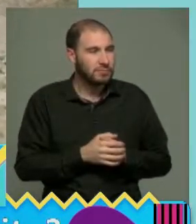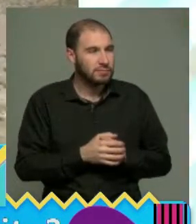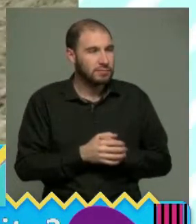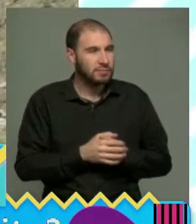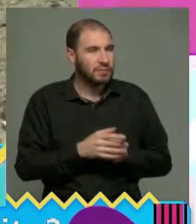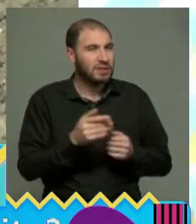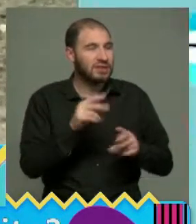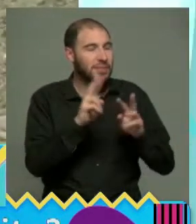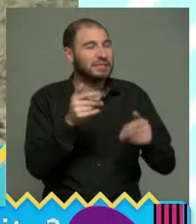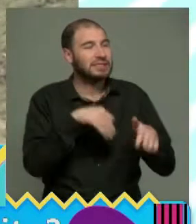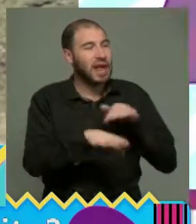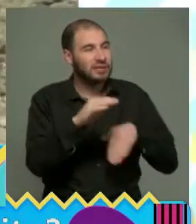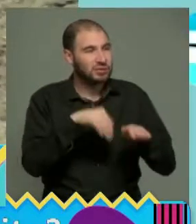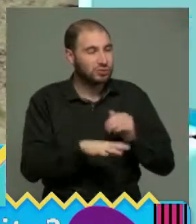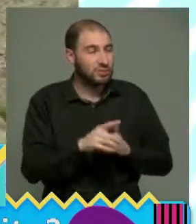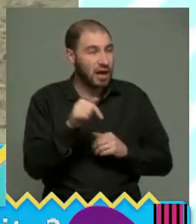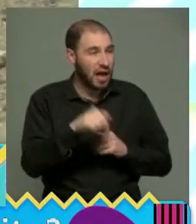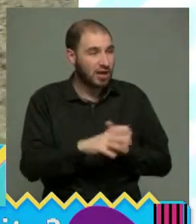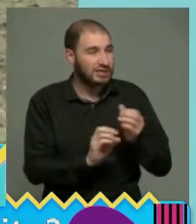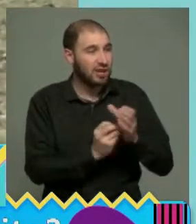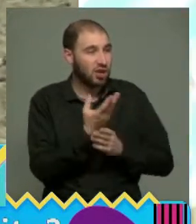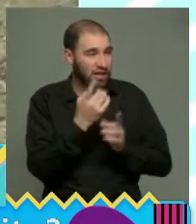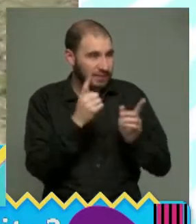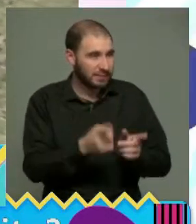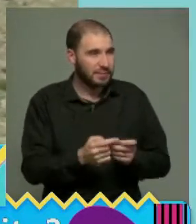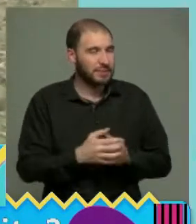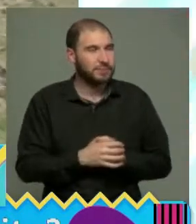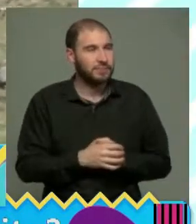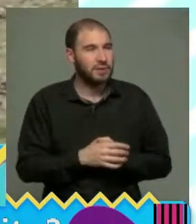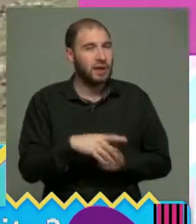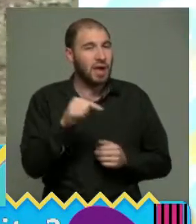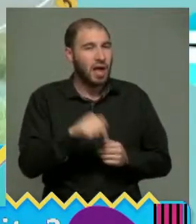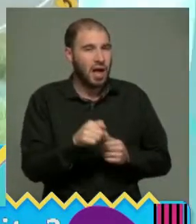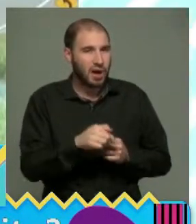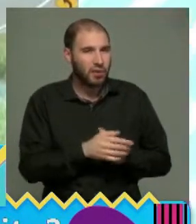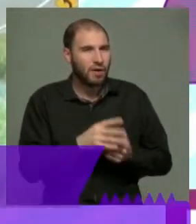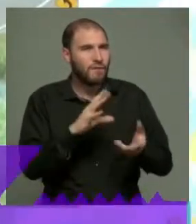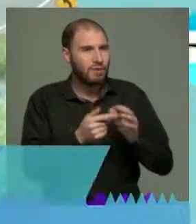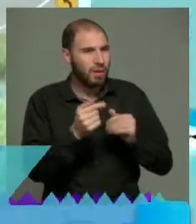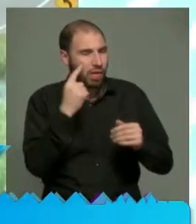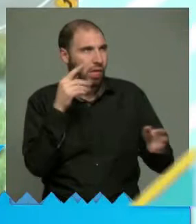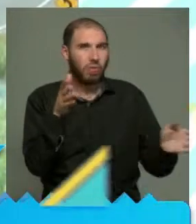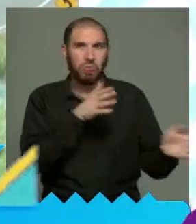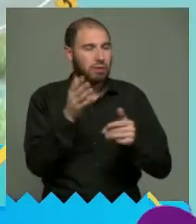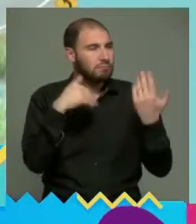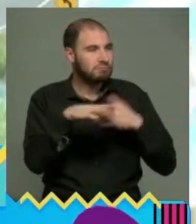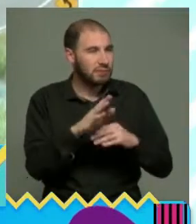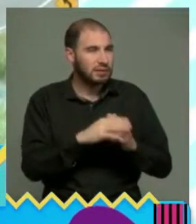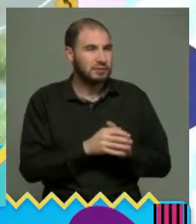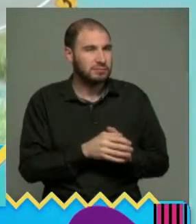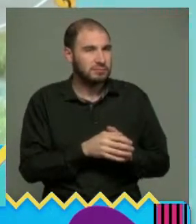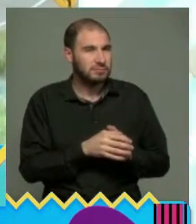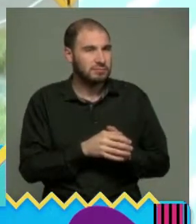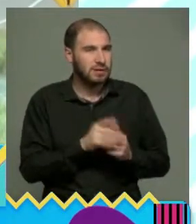cuanto a lo que es el tránsito. Sí. Hoy, y las tecnologías también, por supuesto, Hoy hay muchas más formas de distracción que llevan obviamente a